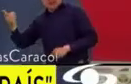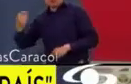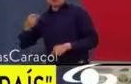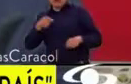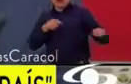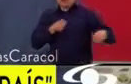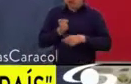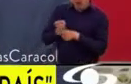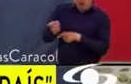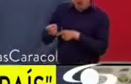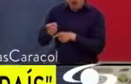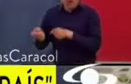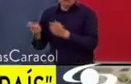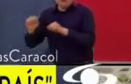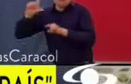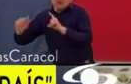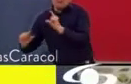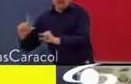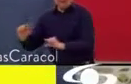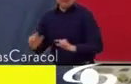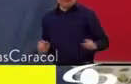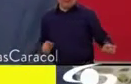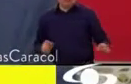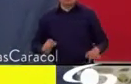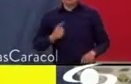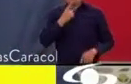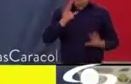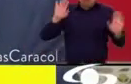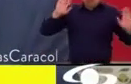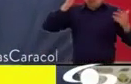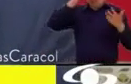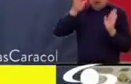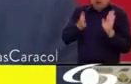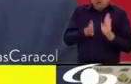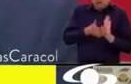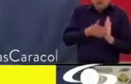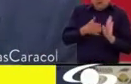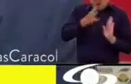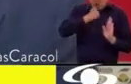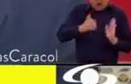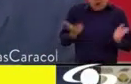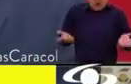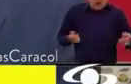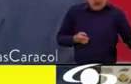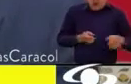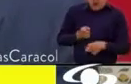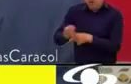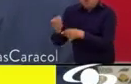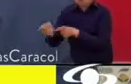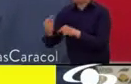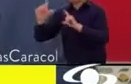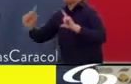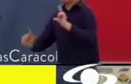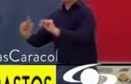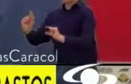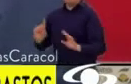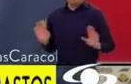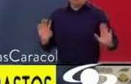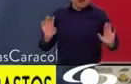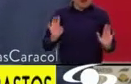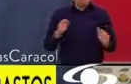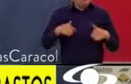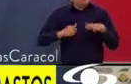las pruebas de que aquí se dé extorsión, por eso yo lo que invito a todos es que trabajemos